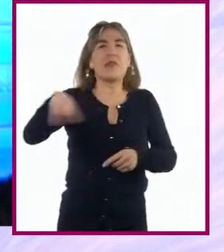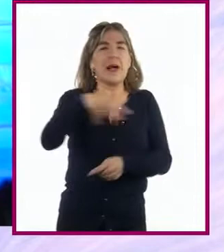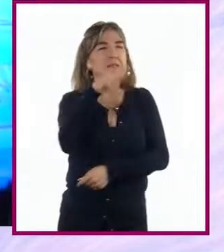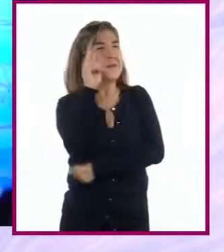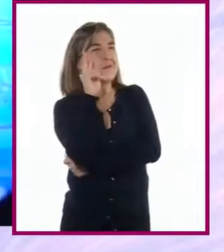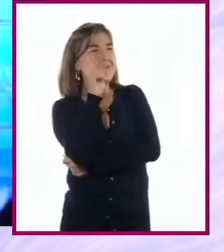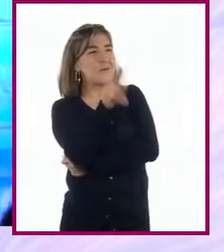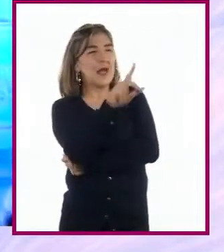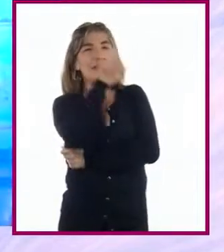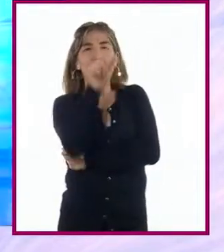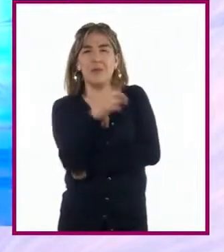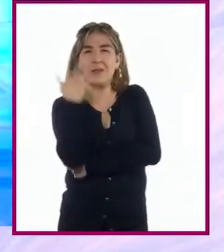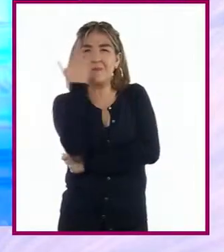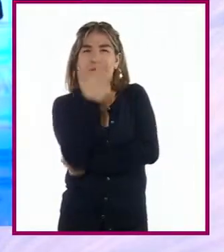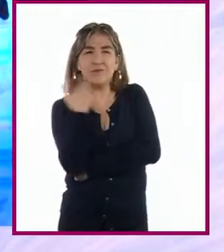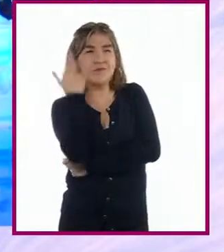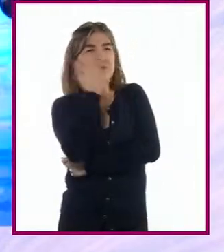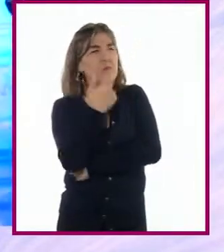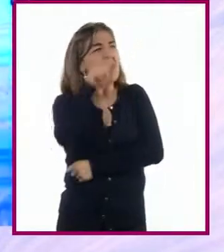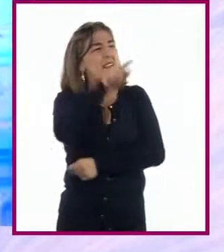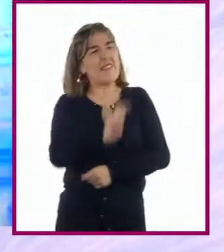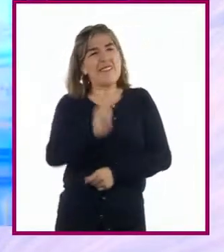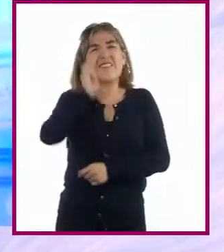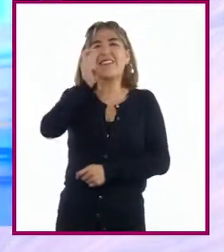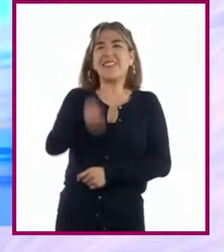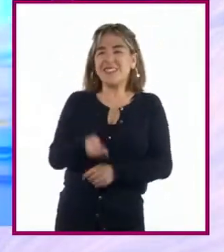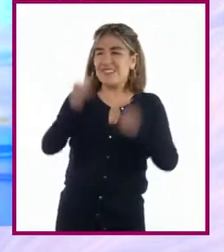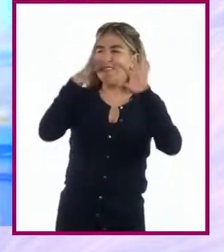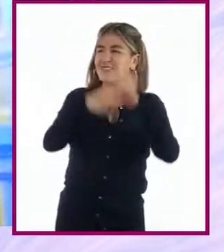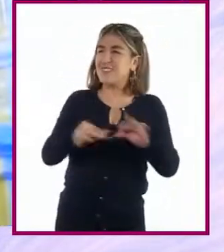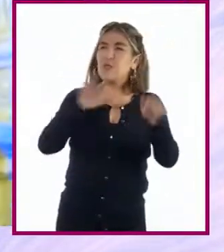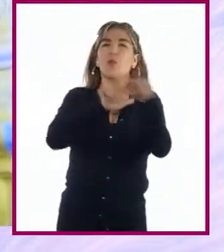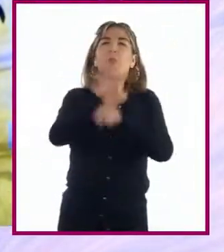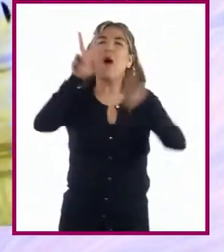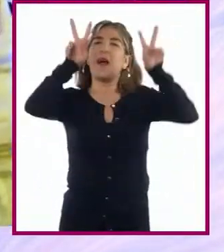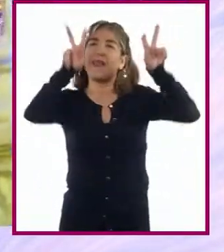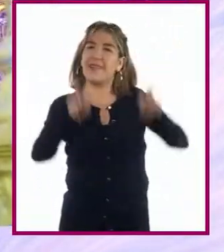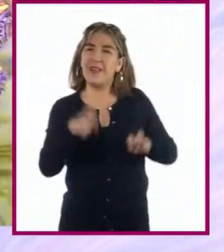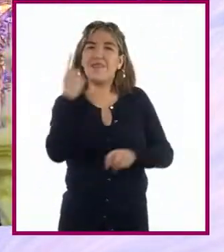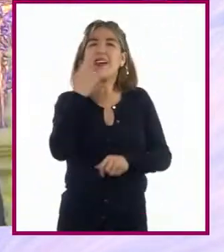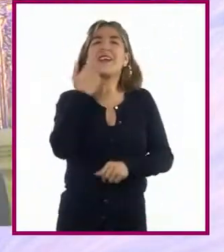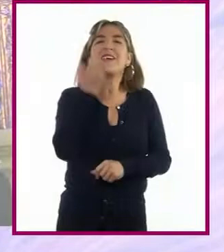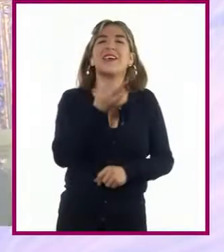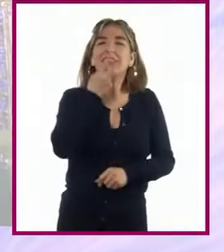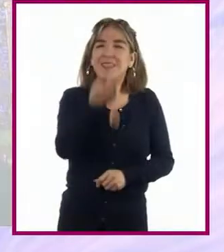así poder encontrar una lectura de lo que nos quiere decir cada autor con lo plasmado.